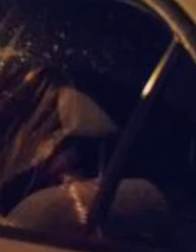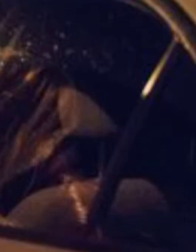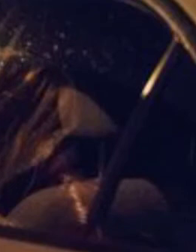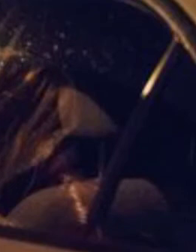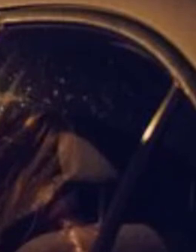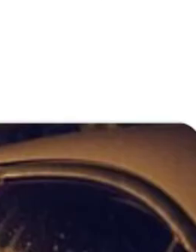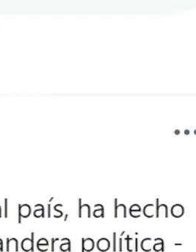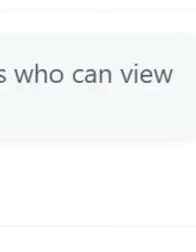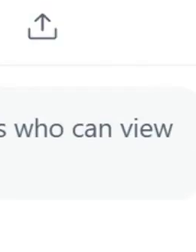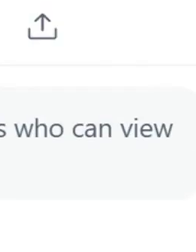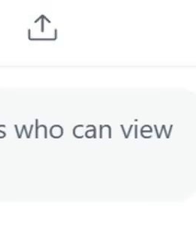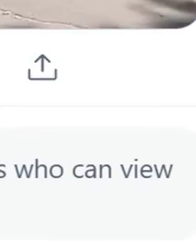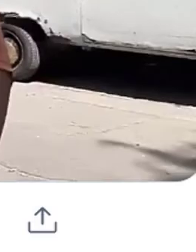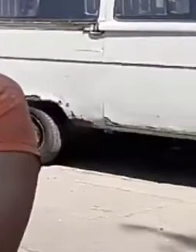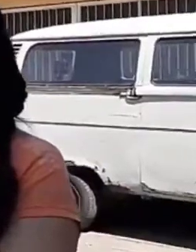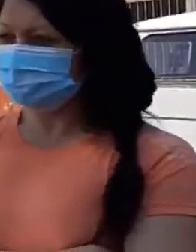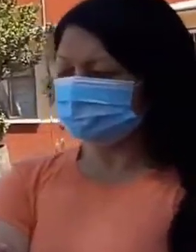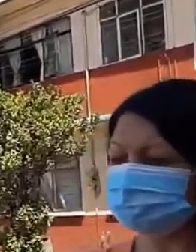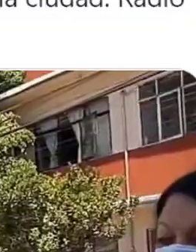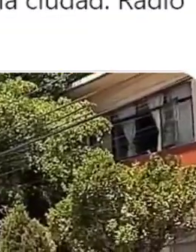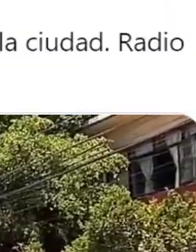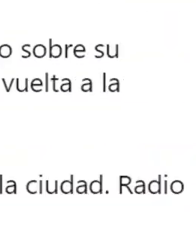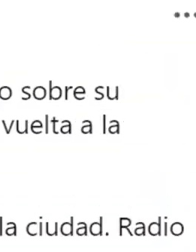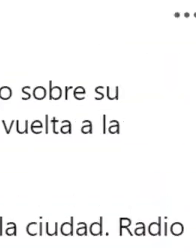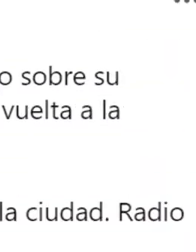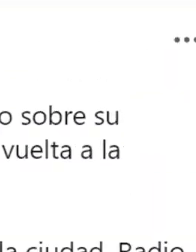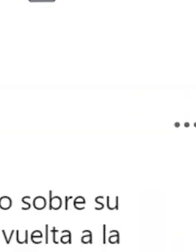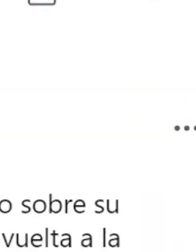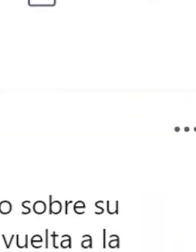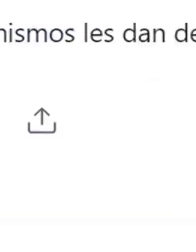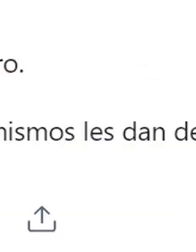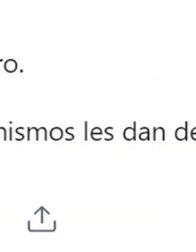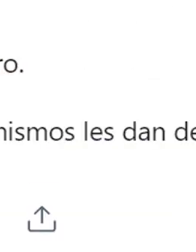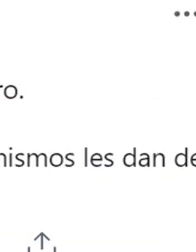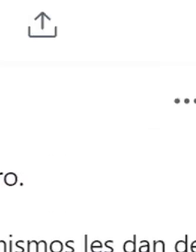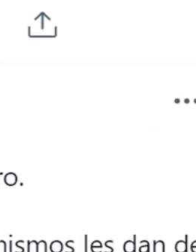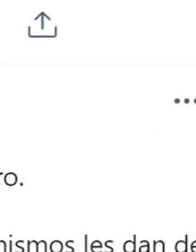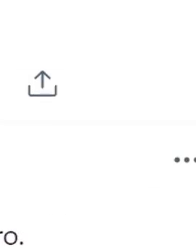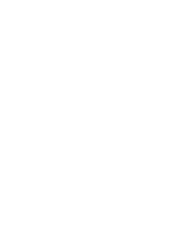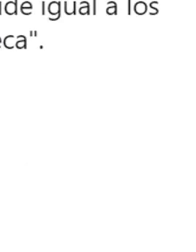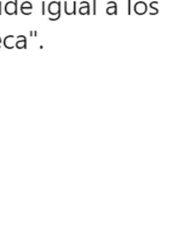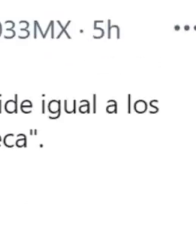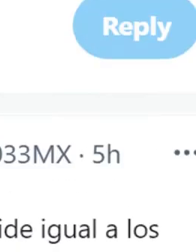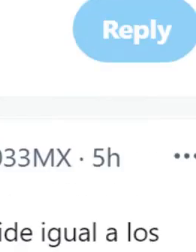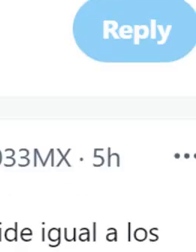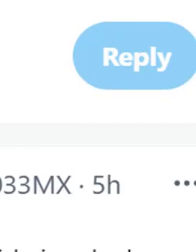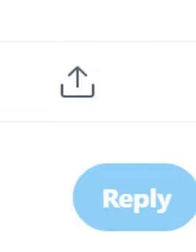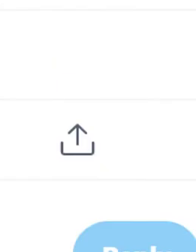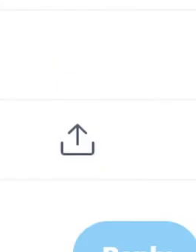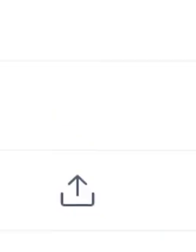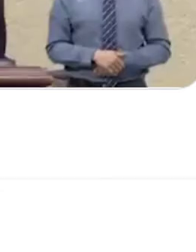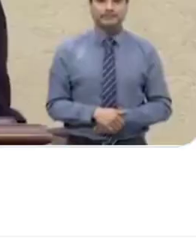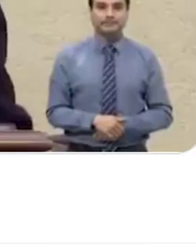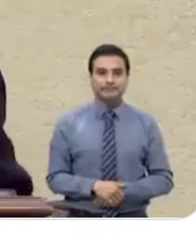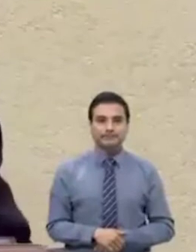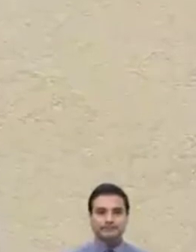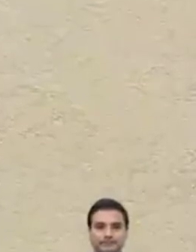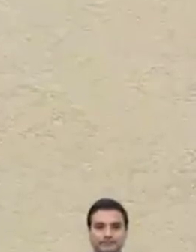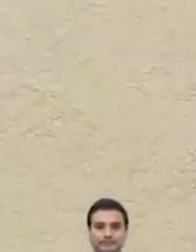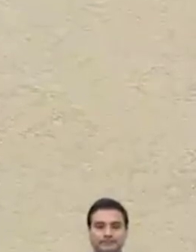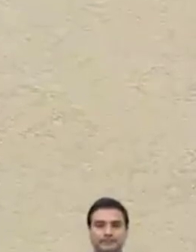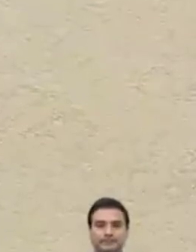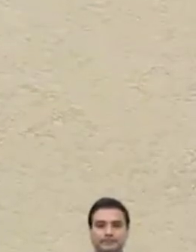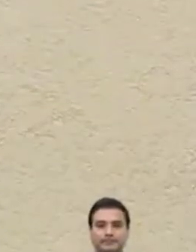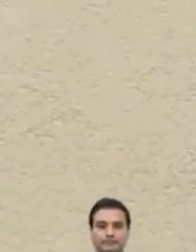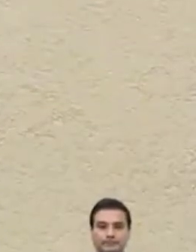en impuestos. Así es que, ¿qué tanto presumen y qué tanto se les puede estar haciendo si realmente